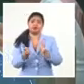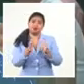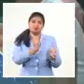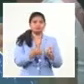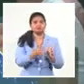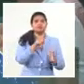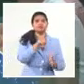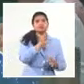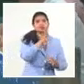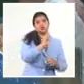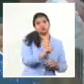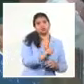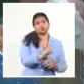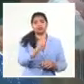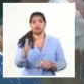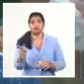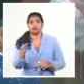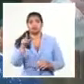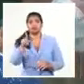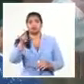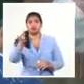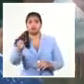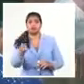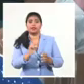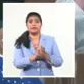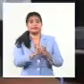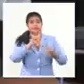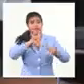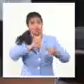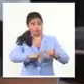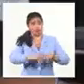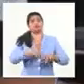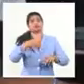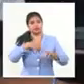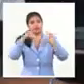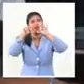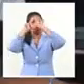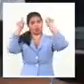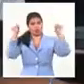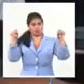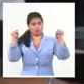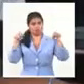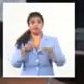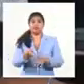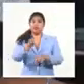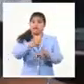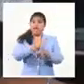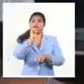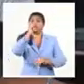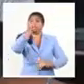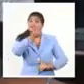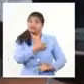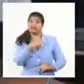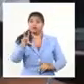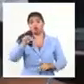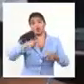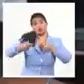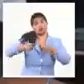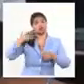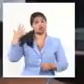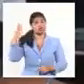180 a 190 megawatts. Y con las nuevas inversiones antes de diciembre debemos incorporar